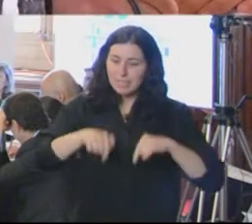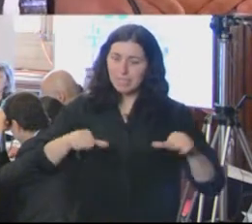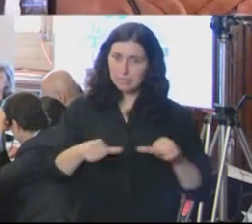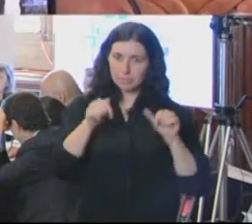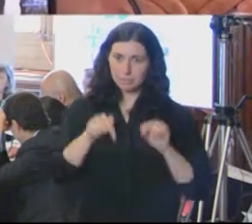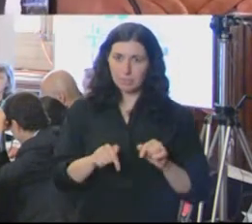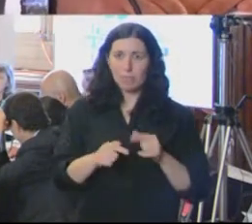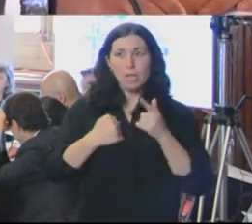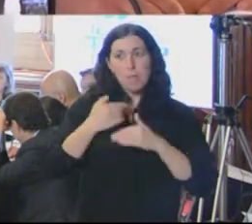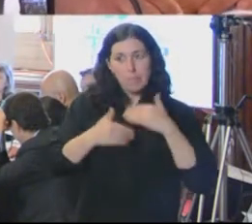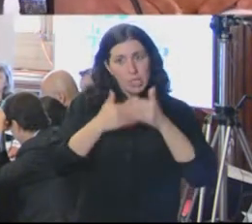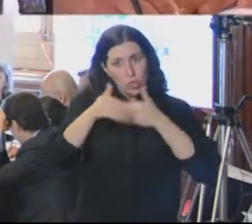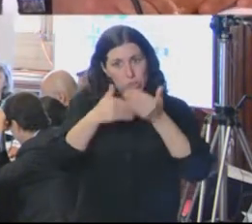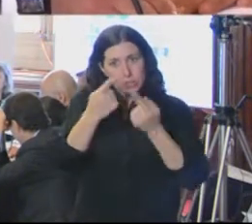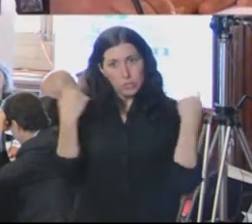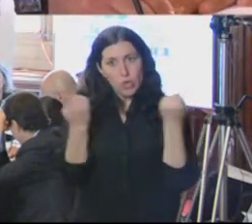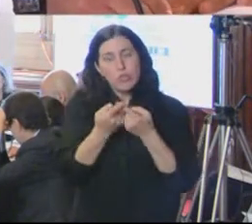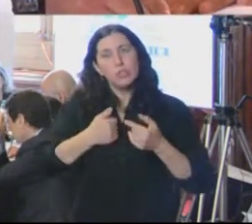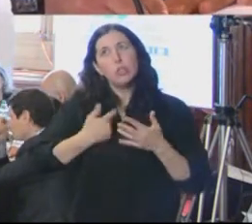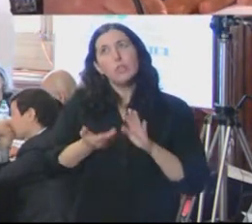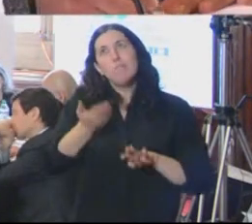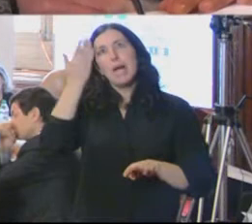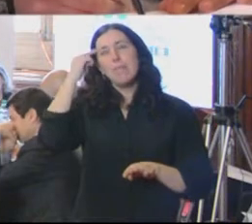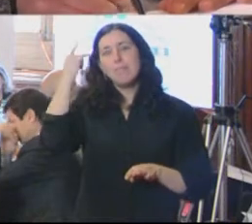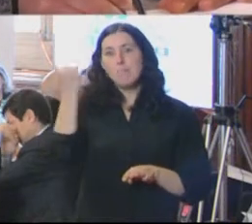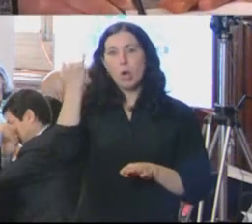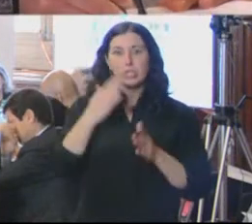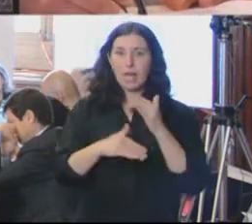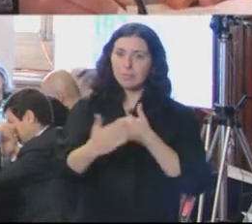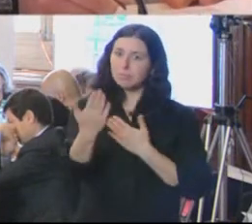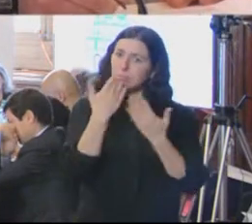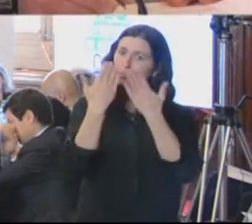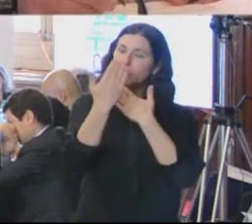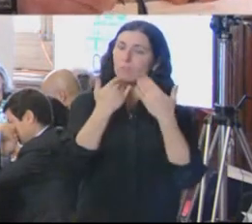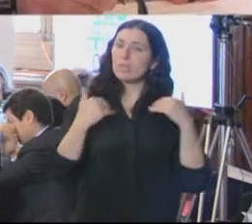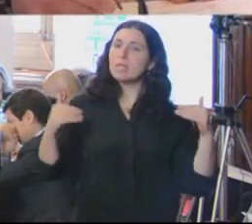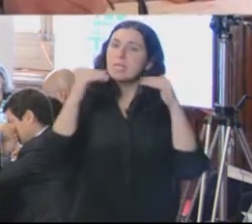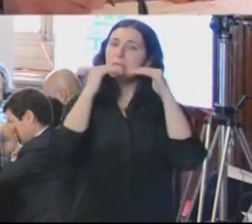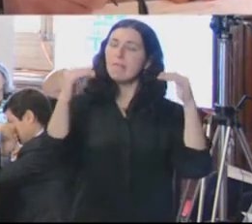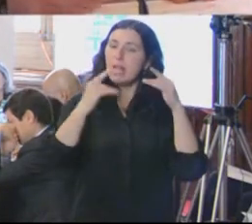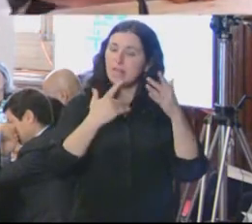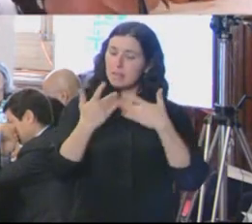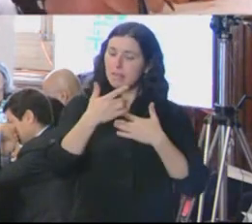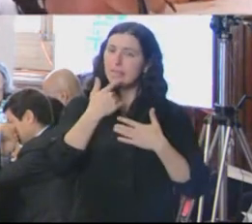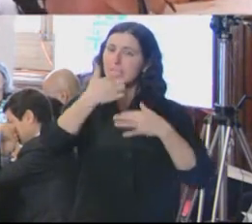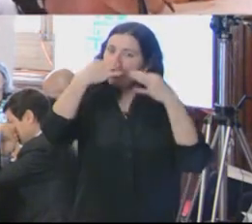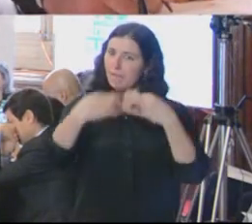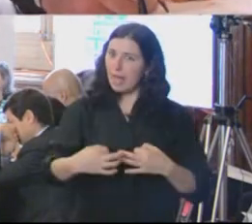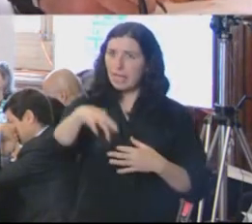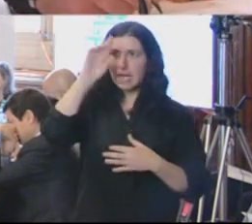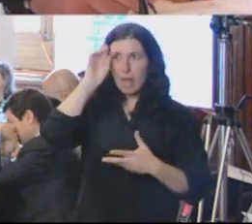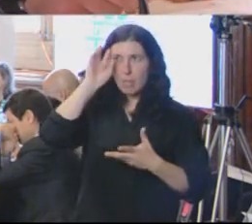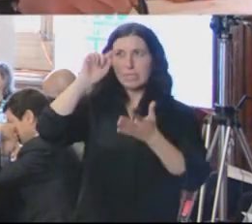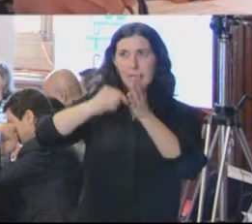En este proceso hemos priorizado un diálogo de alto nivel, franco, directo, garantista y respetuoso del intercambio de